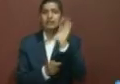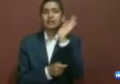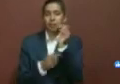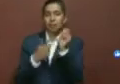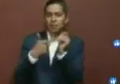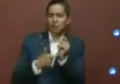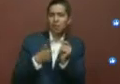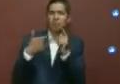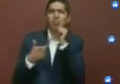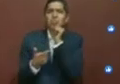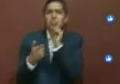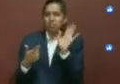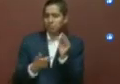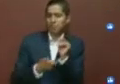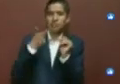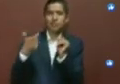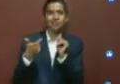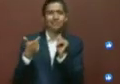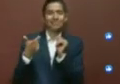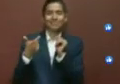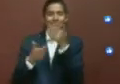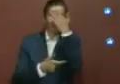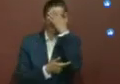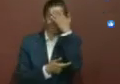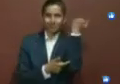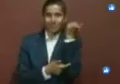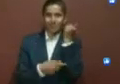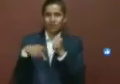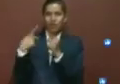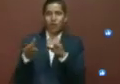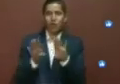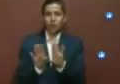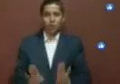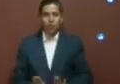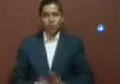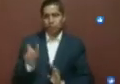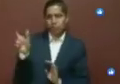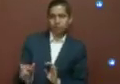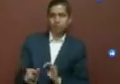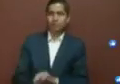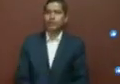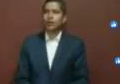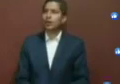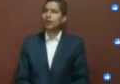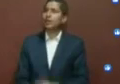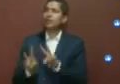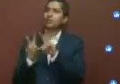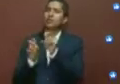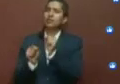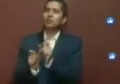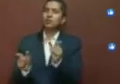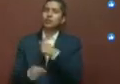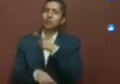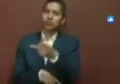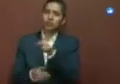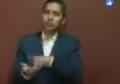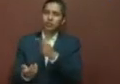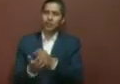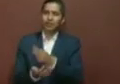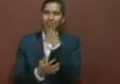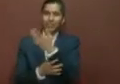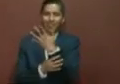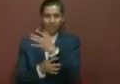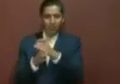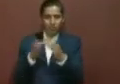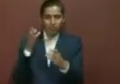que no sabemos cuál es su conducta. Gobernador, con el tema de inseguridad nuevamente, ha hablado usted ya varias cosas,